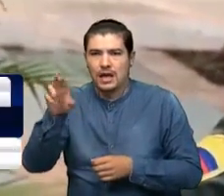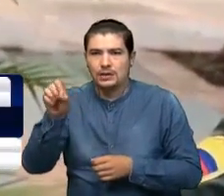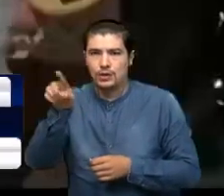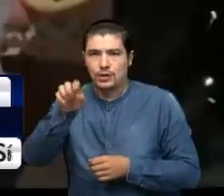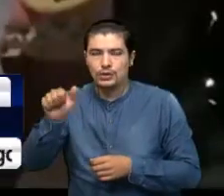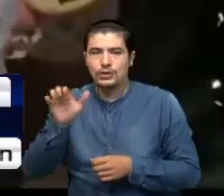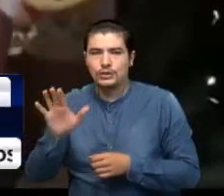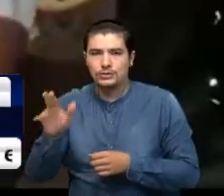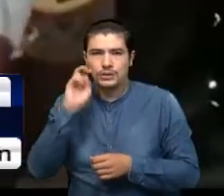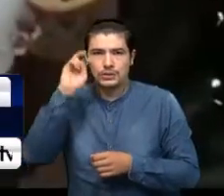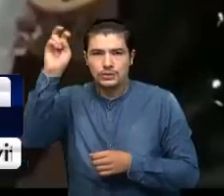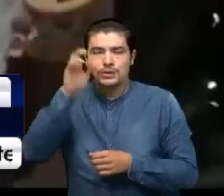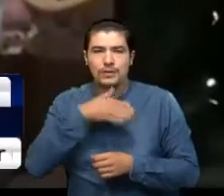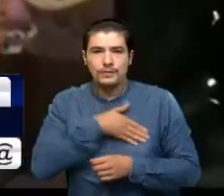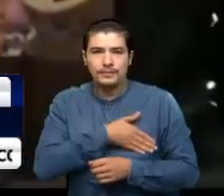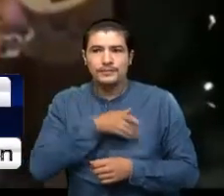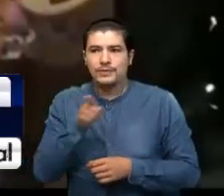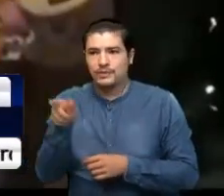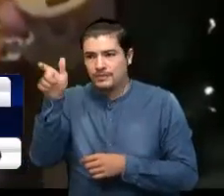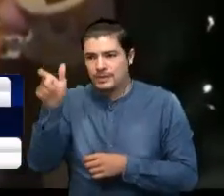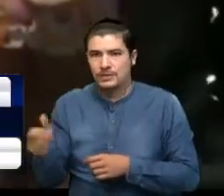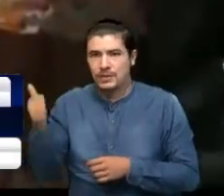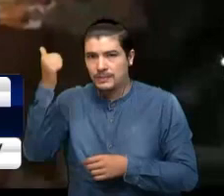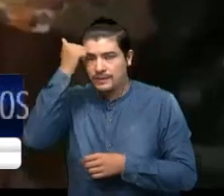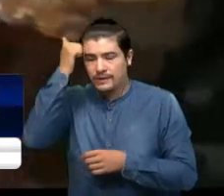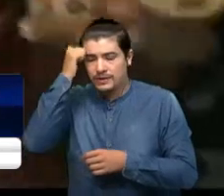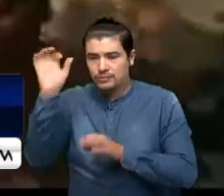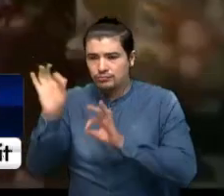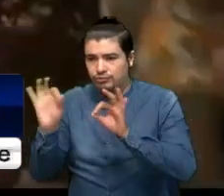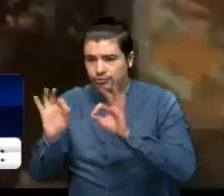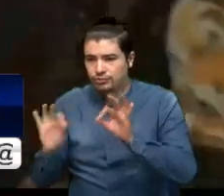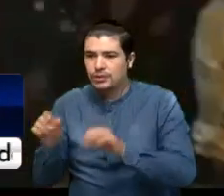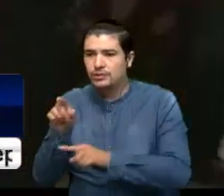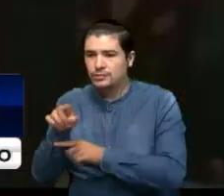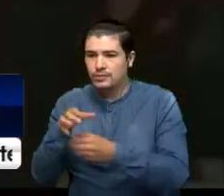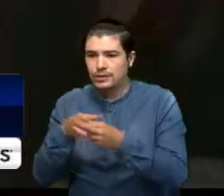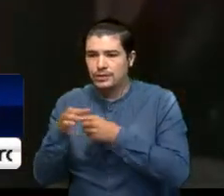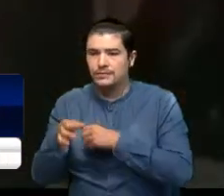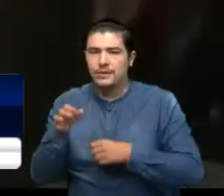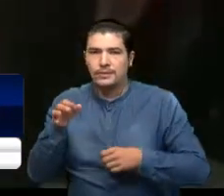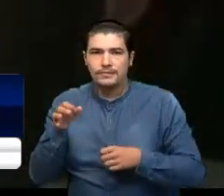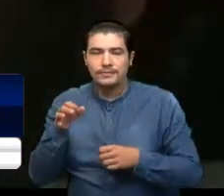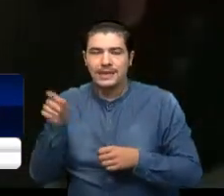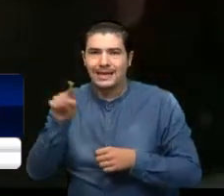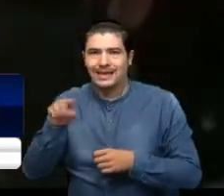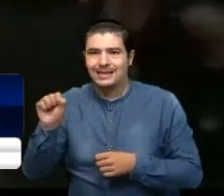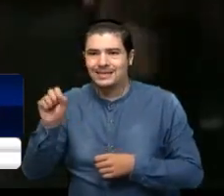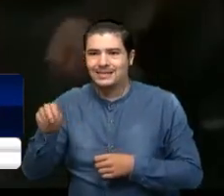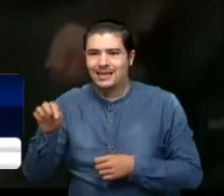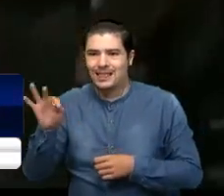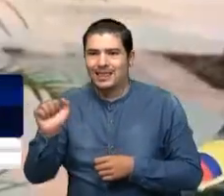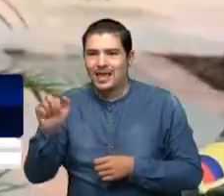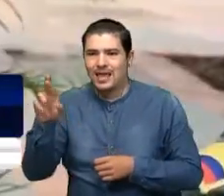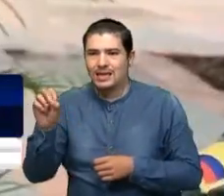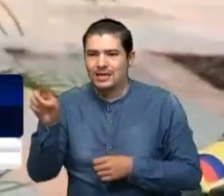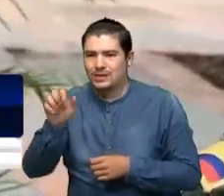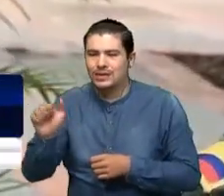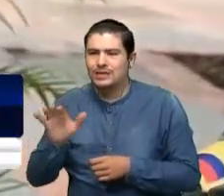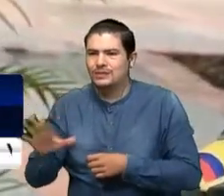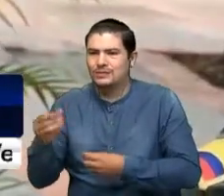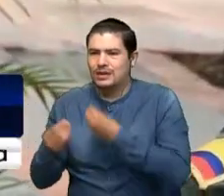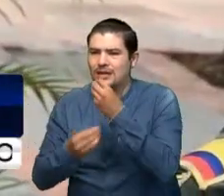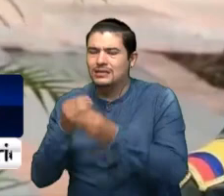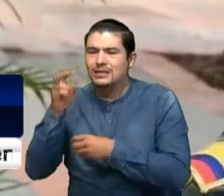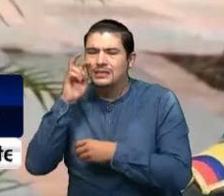como coordinador de un claustro educativo en el municipio de Santa Rosa venía acechando y teniendo relaciones